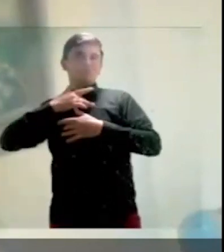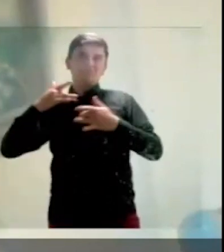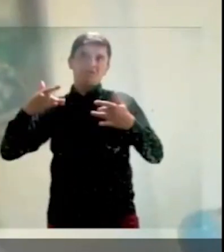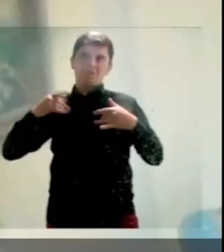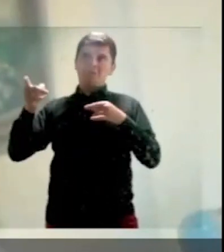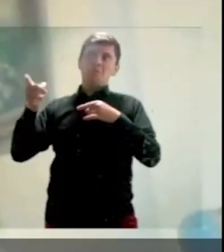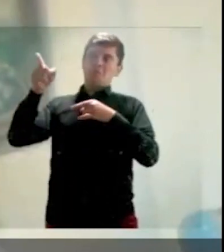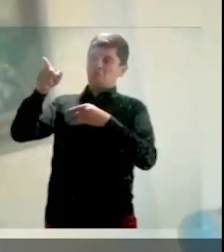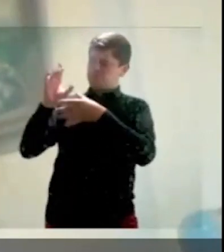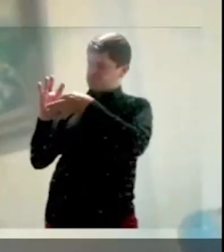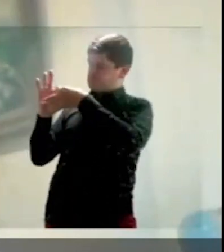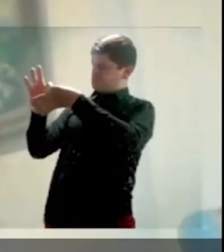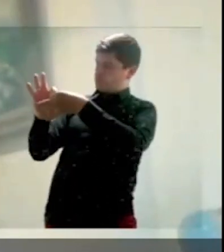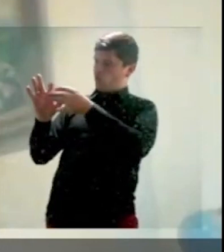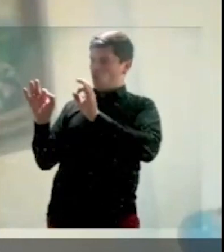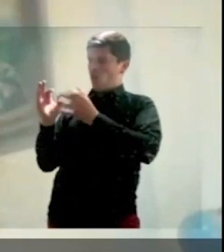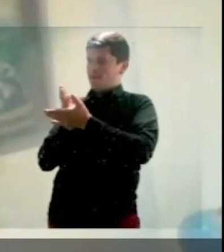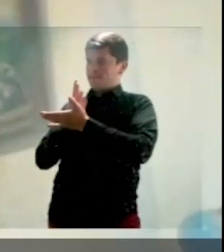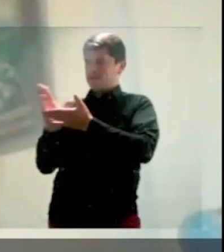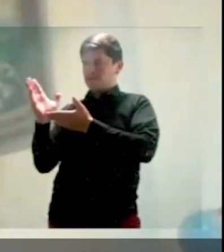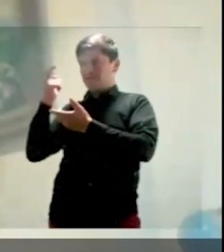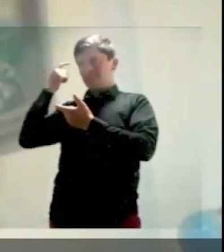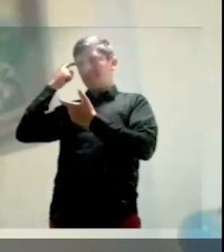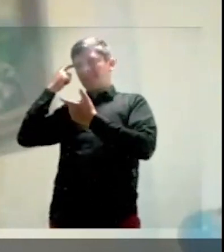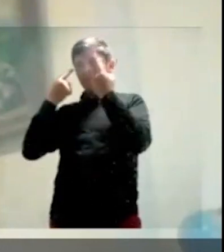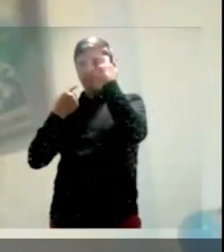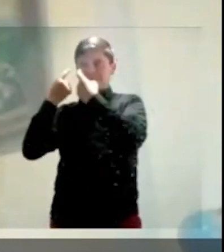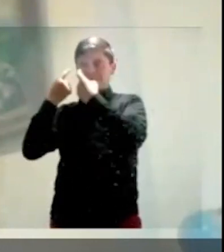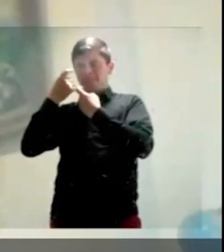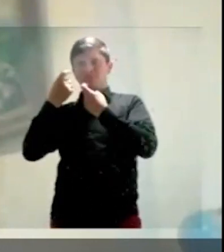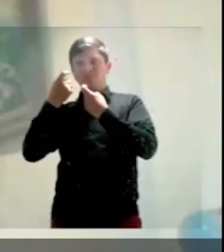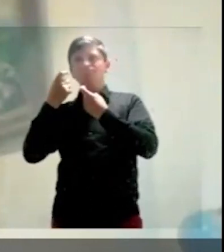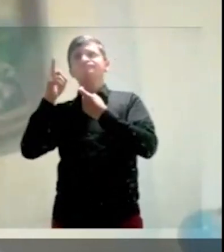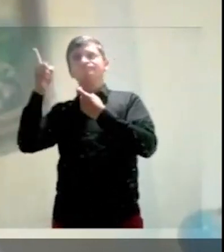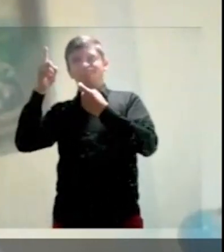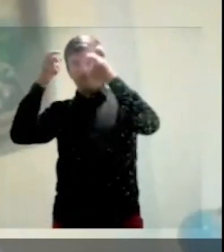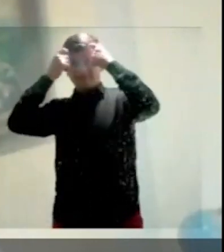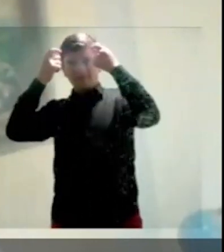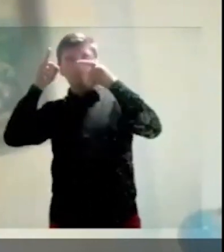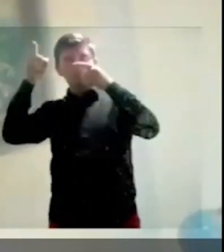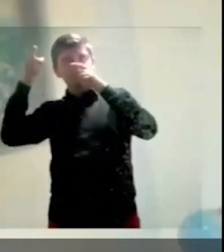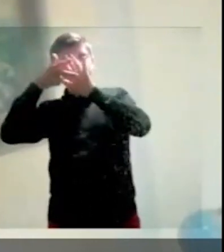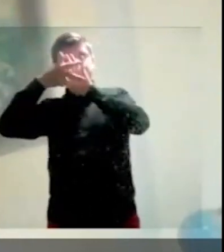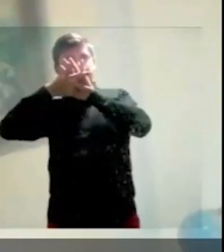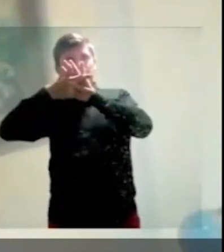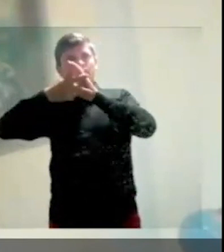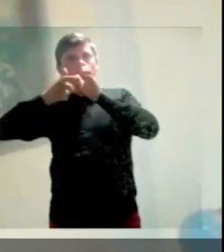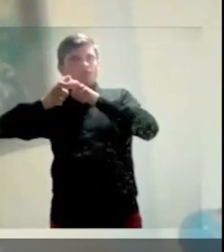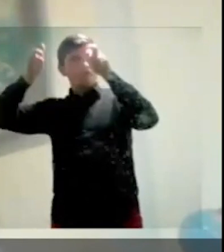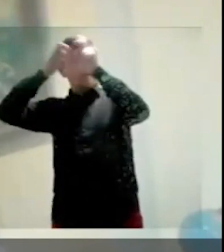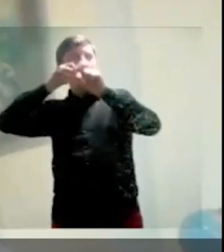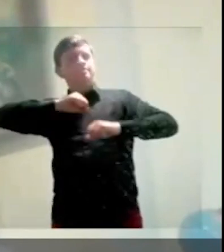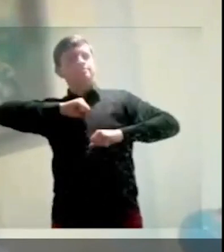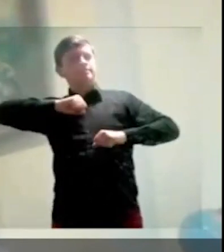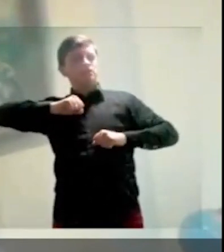va rondándolo. Es posible que en algún momento considere que ya estamos en condición de decir que este es un